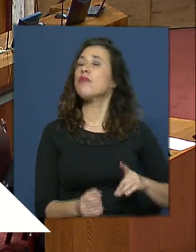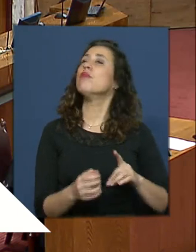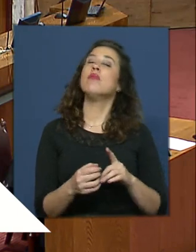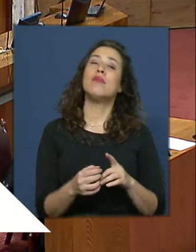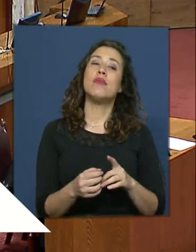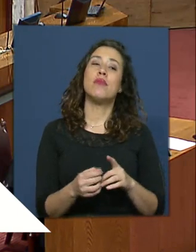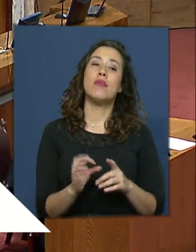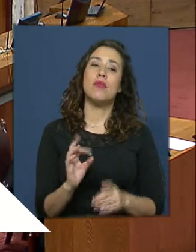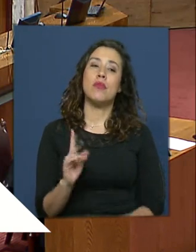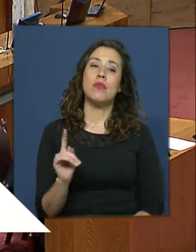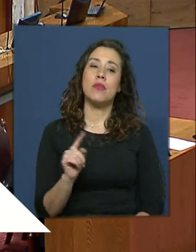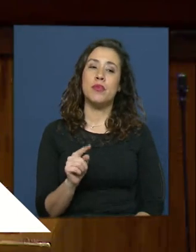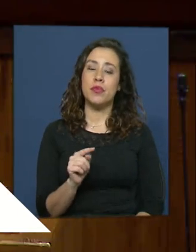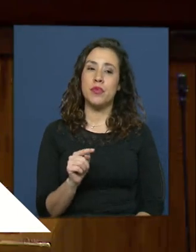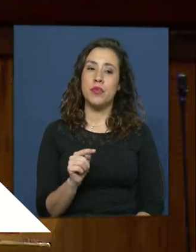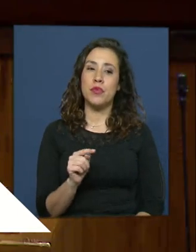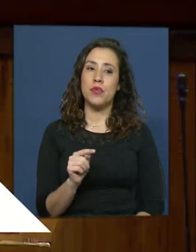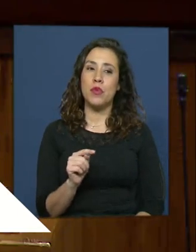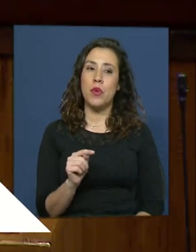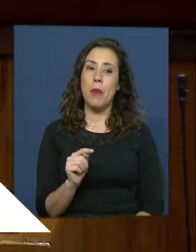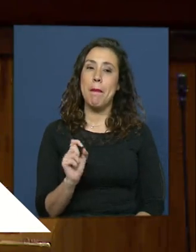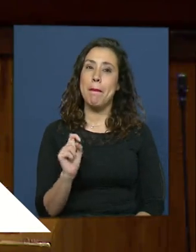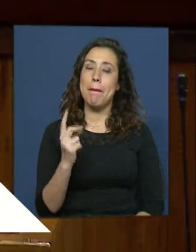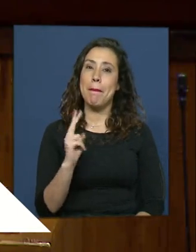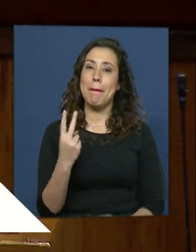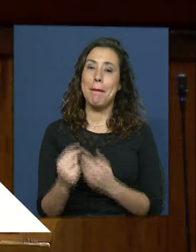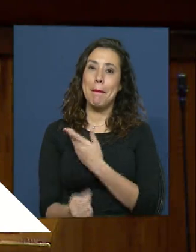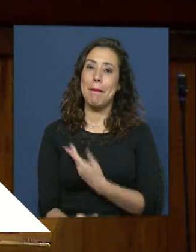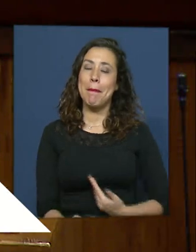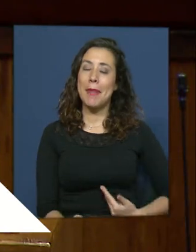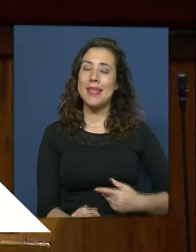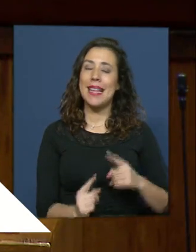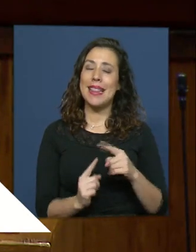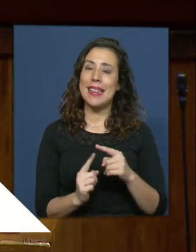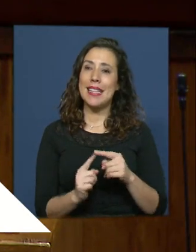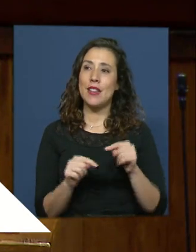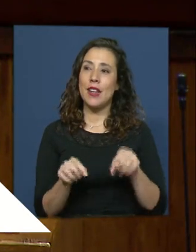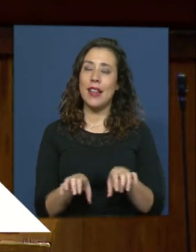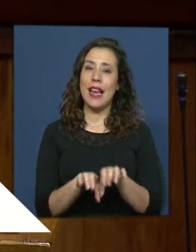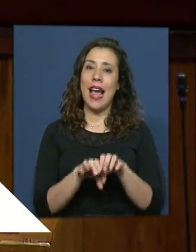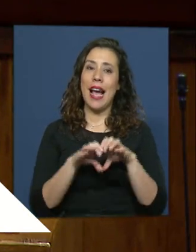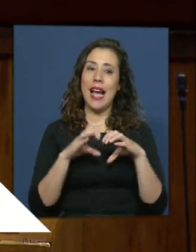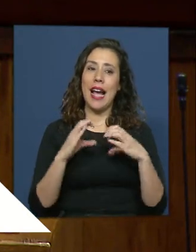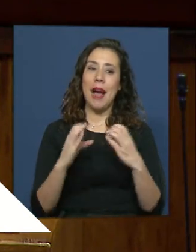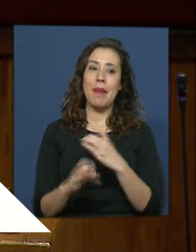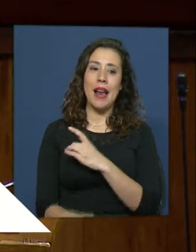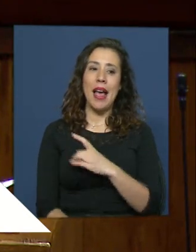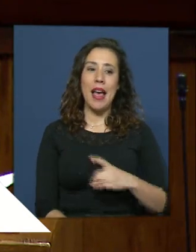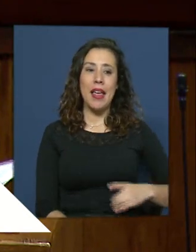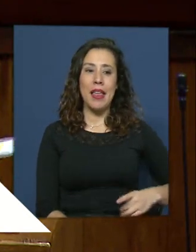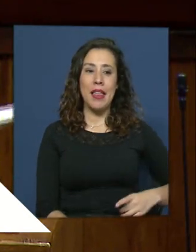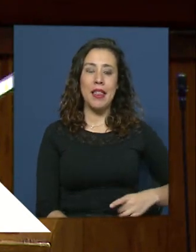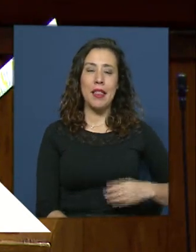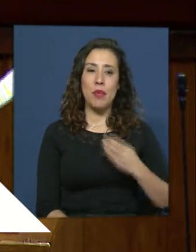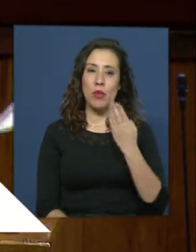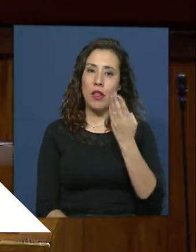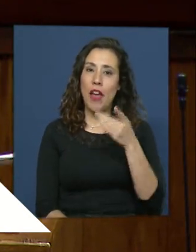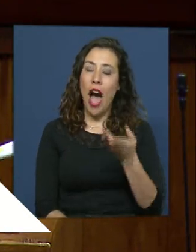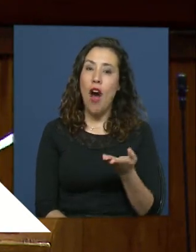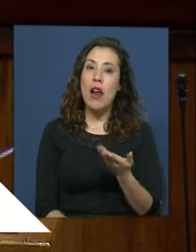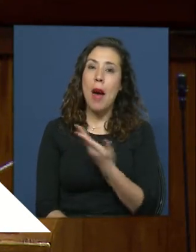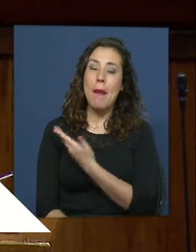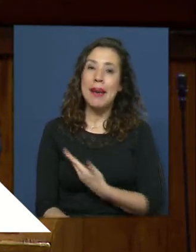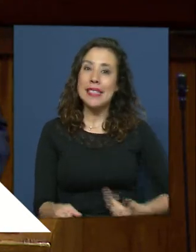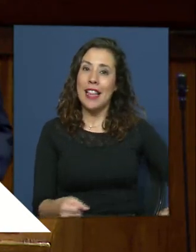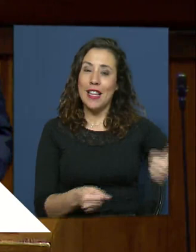gracias, José Miguel Ortiz. Primer vicepresidente titular de esta Cámara de Diputados y en este instante presidente de